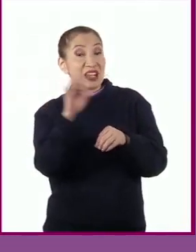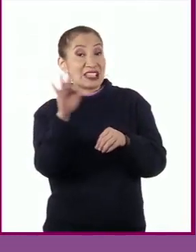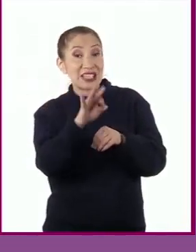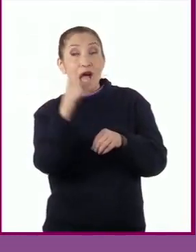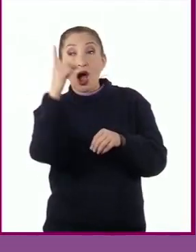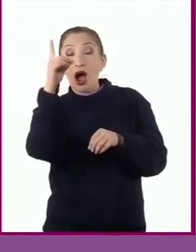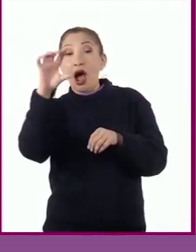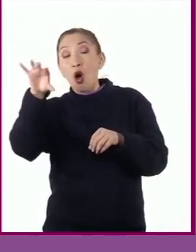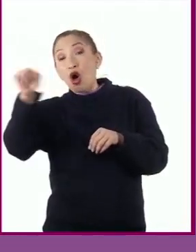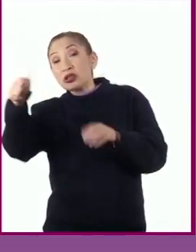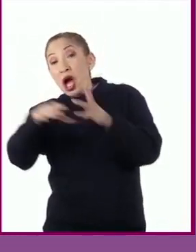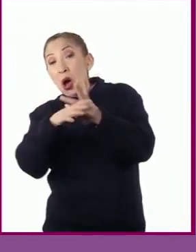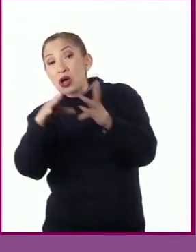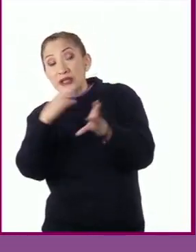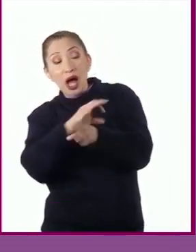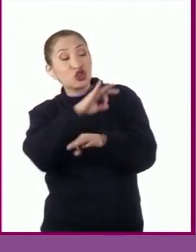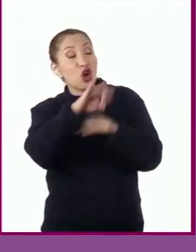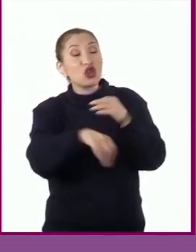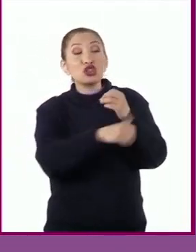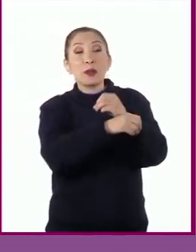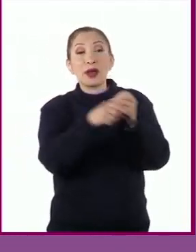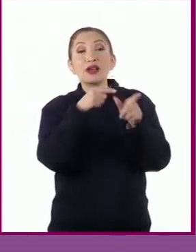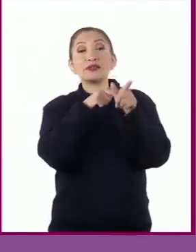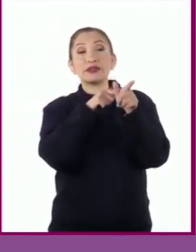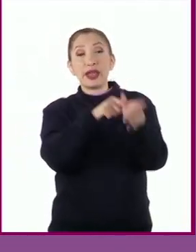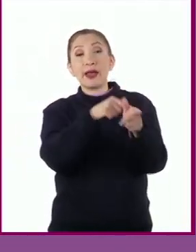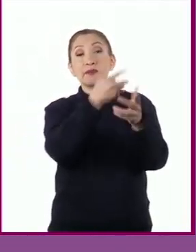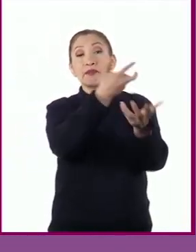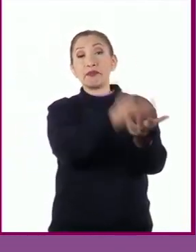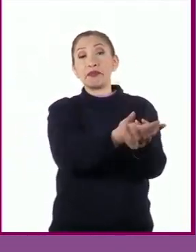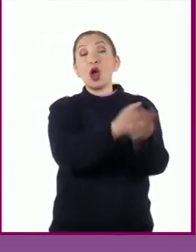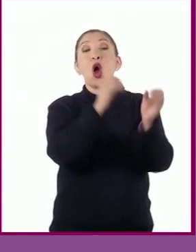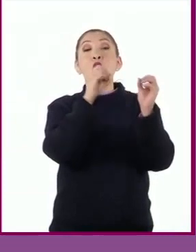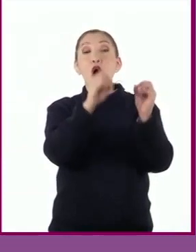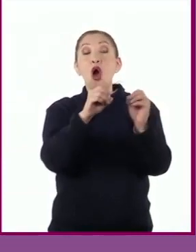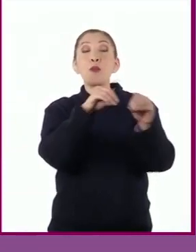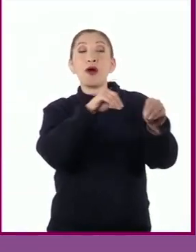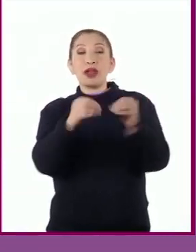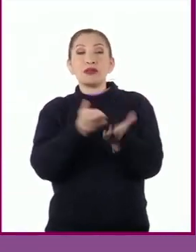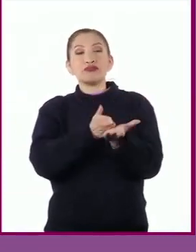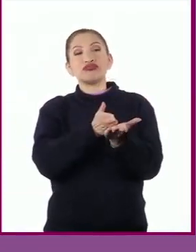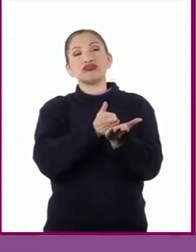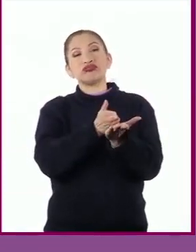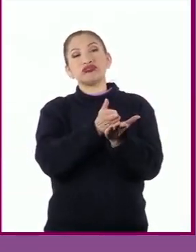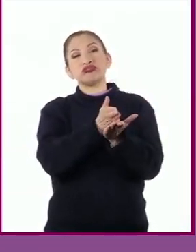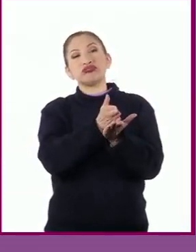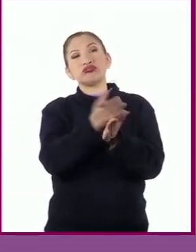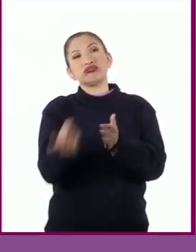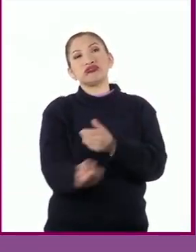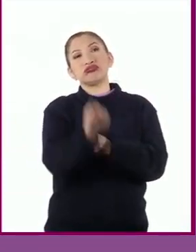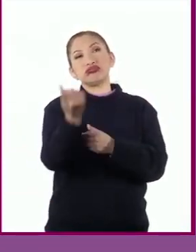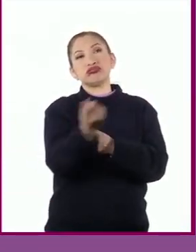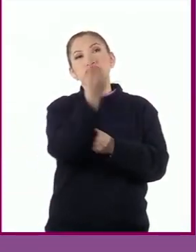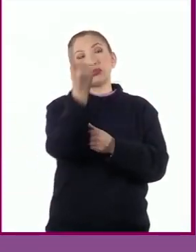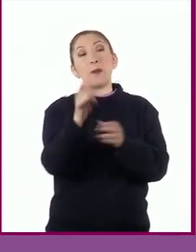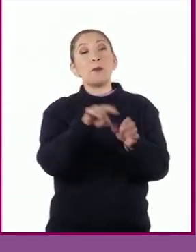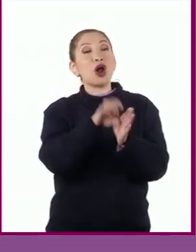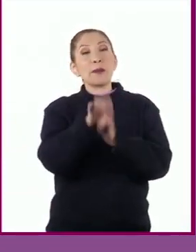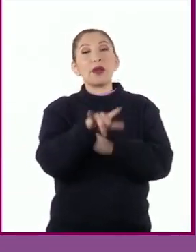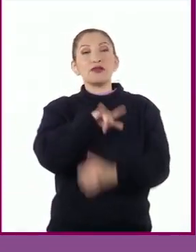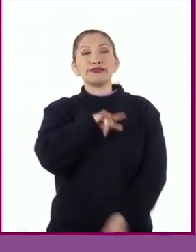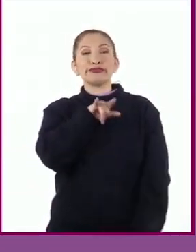agente externo, todos los objetos seguirían en reposo o en movimiento rectilíneo uniforme para siempre, como la nave